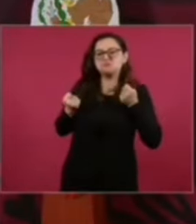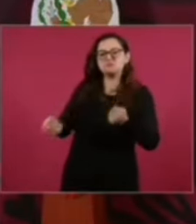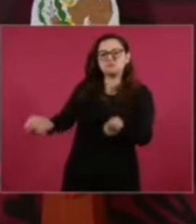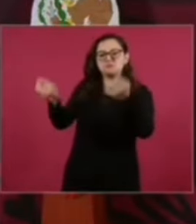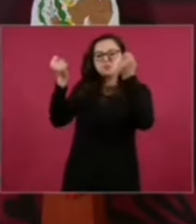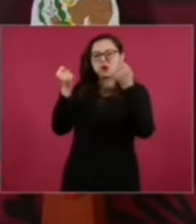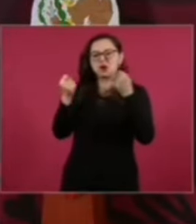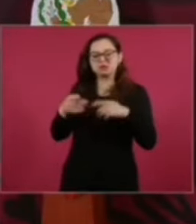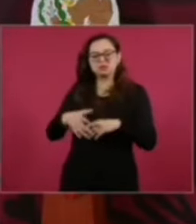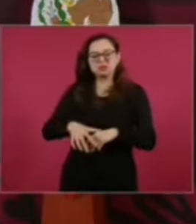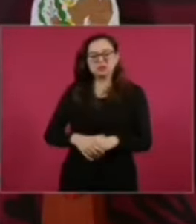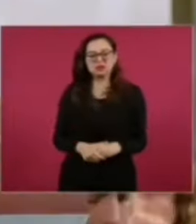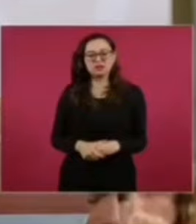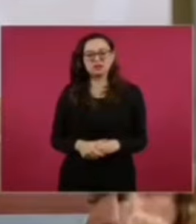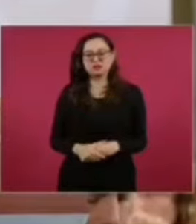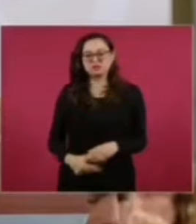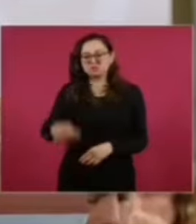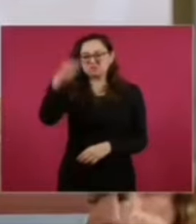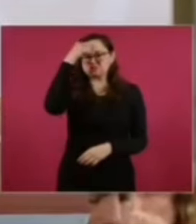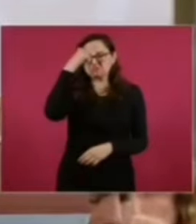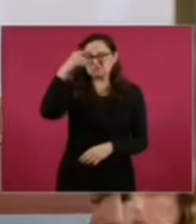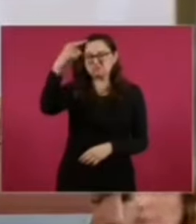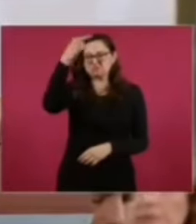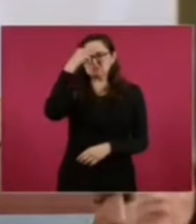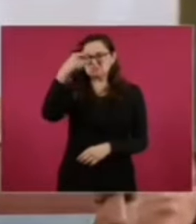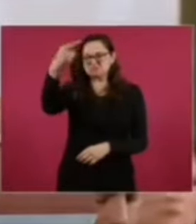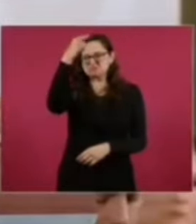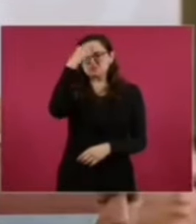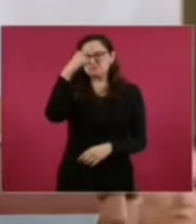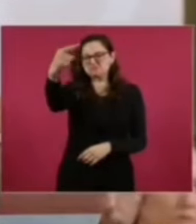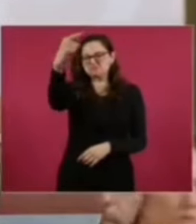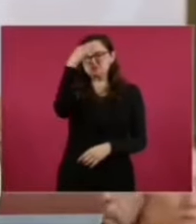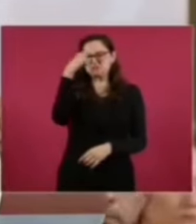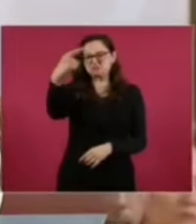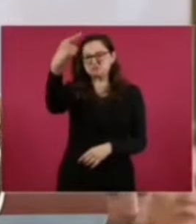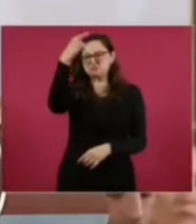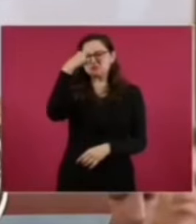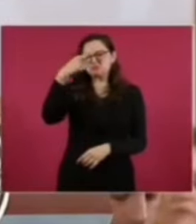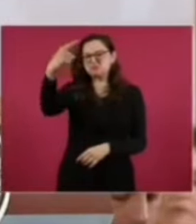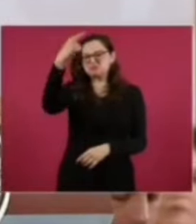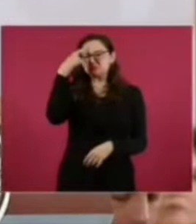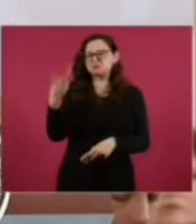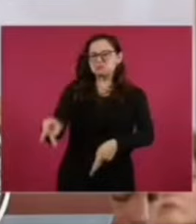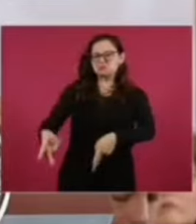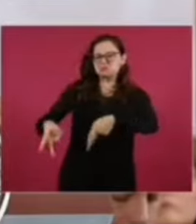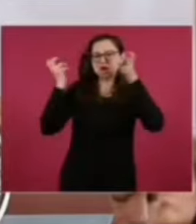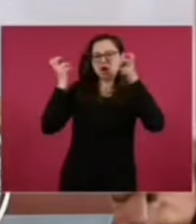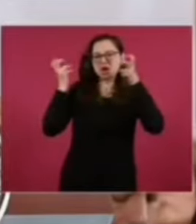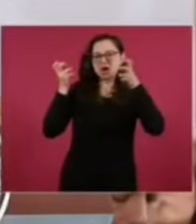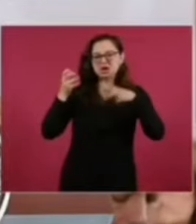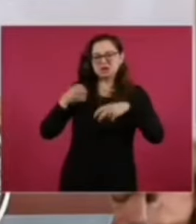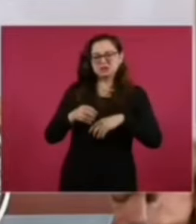Estaban dedicados como enajenados a robar.